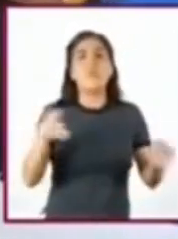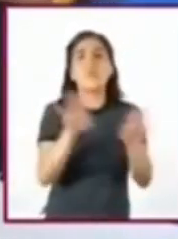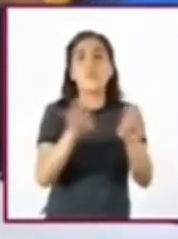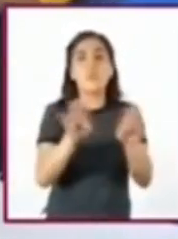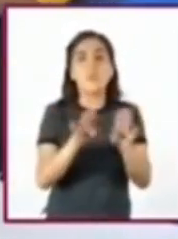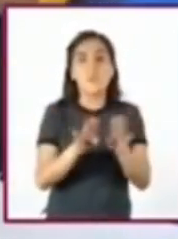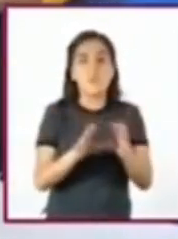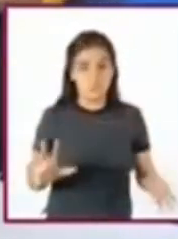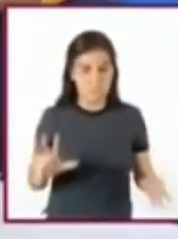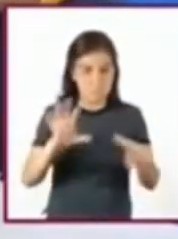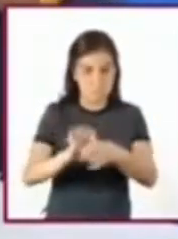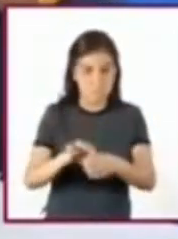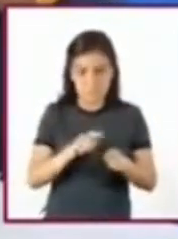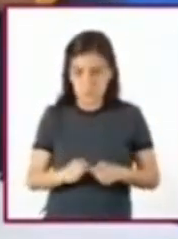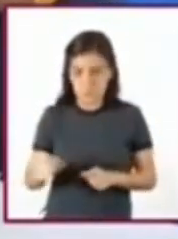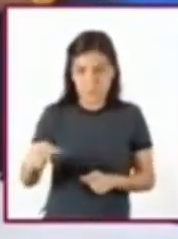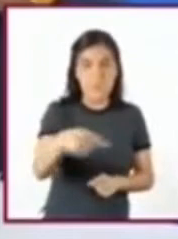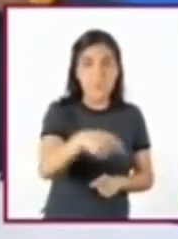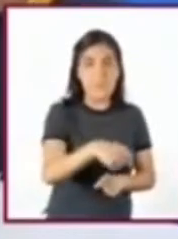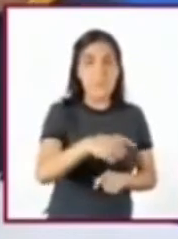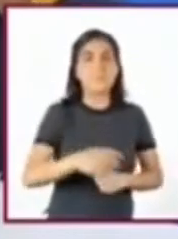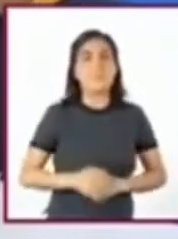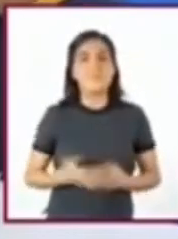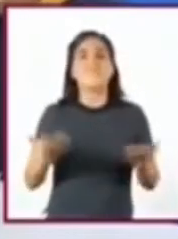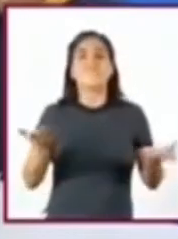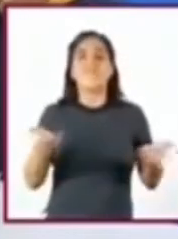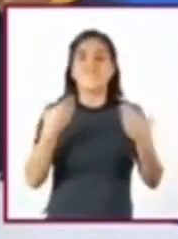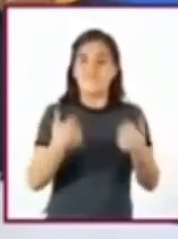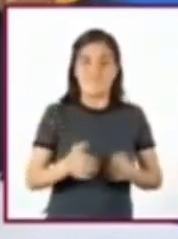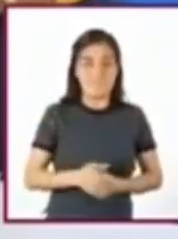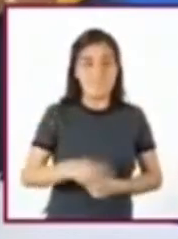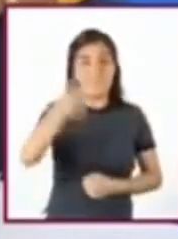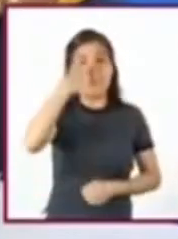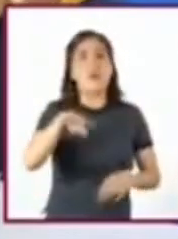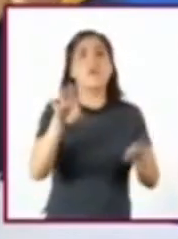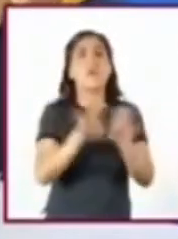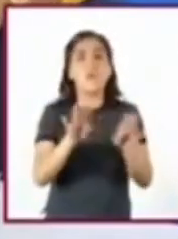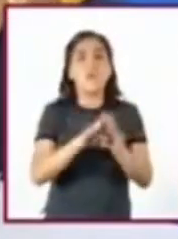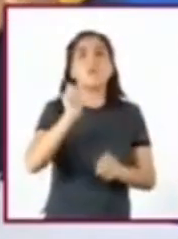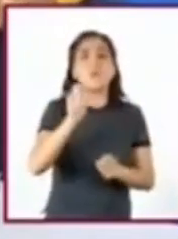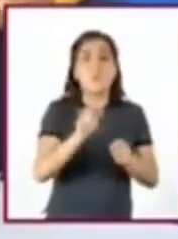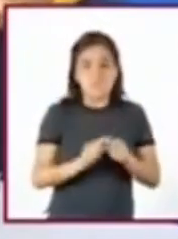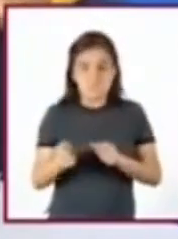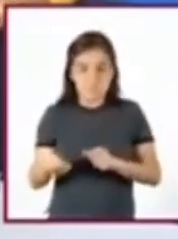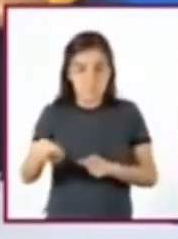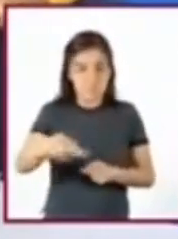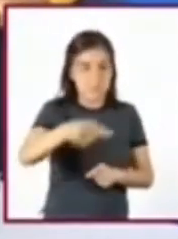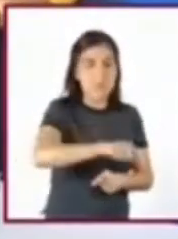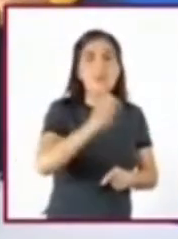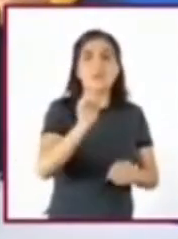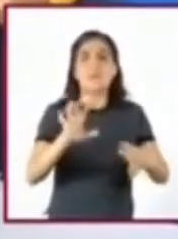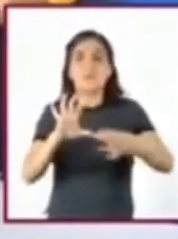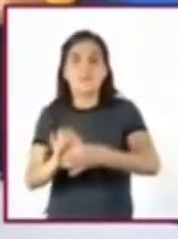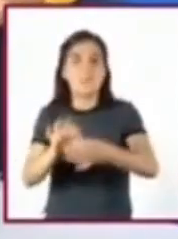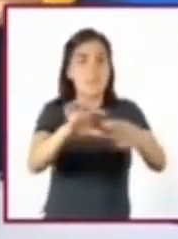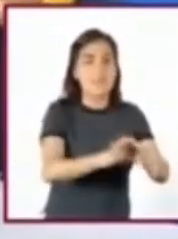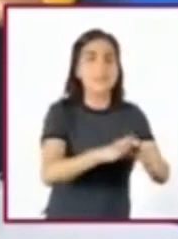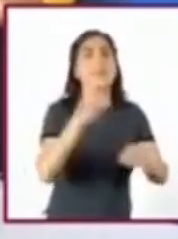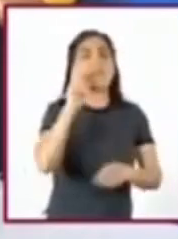elementos. Para conocer los tipos de circuitos según su conexión, veamos el siguiente material